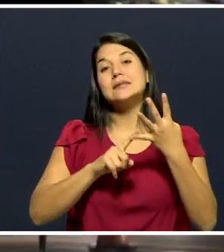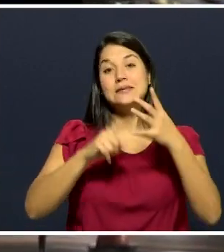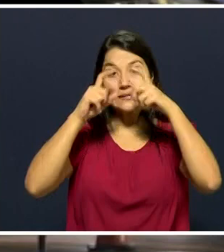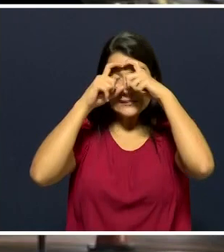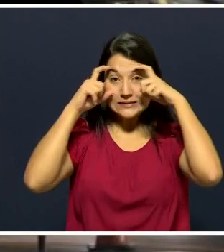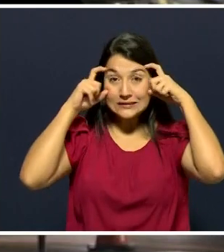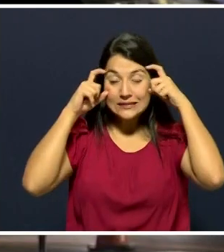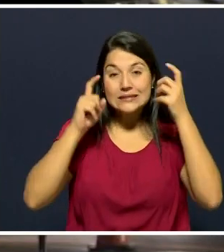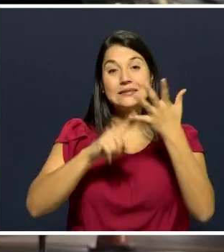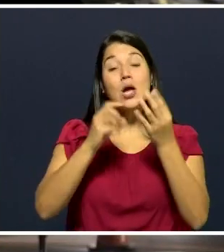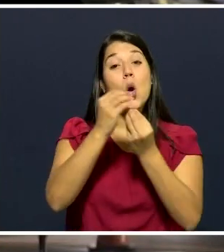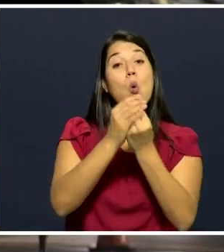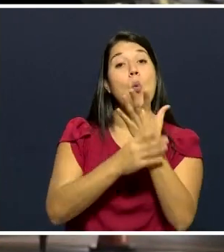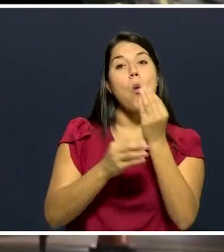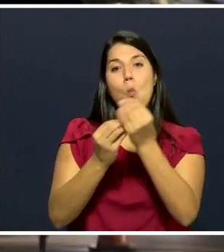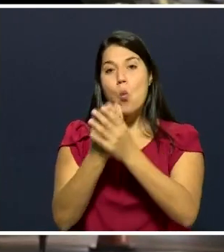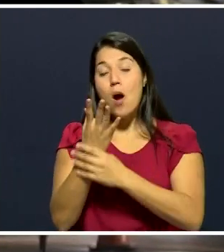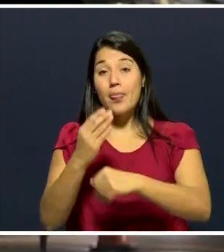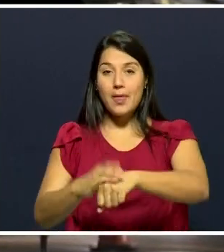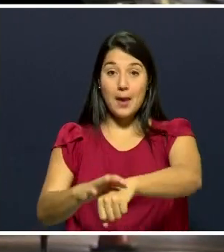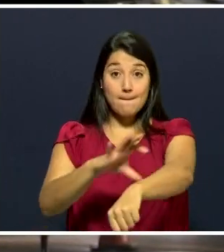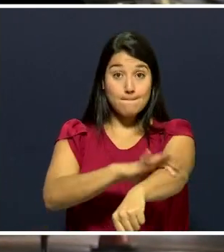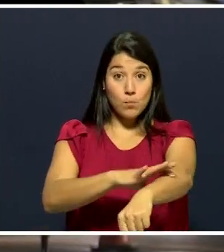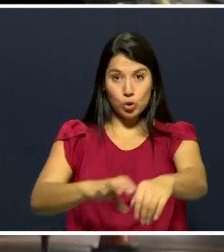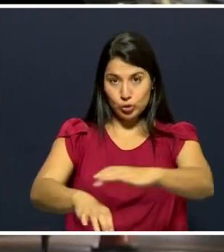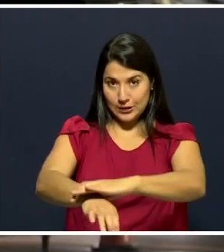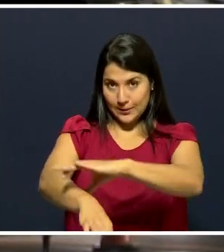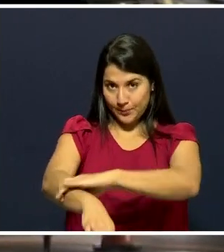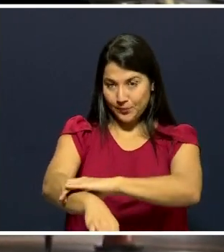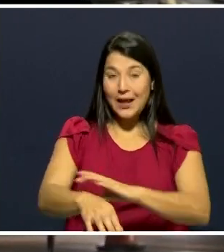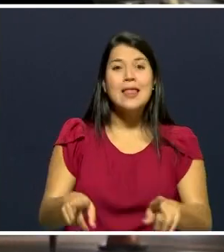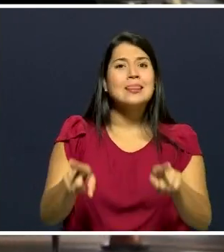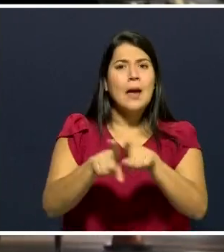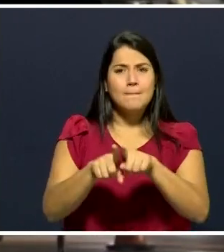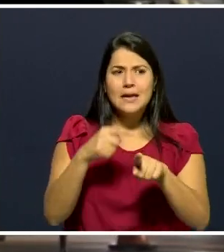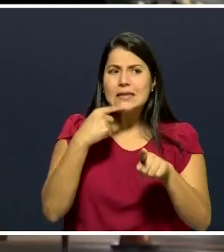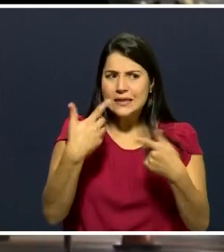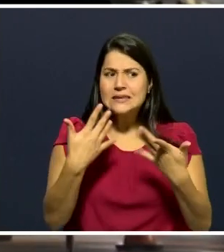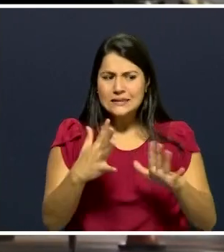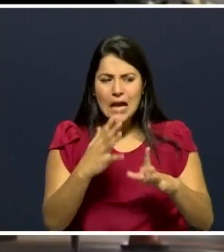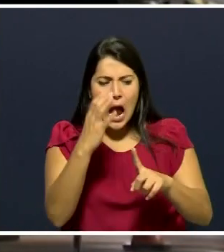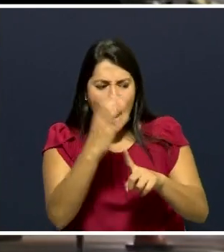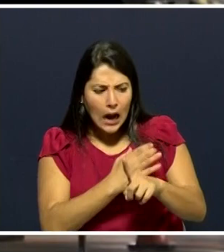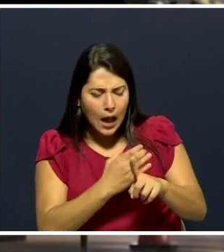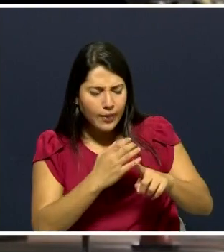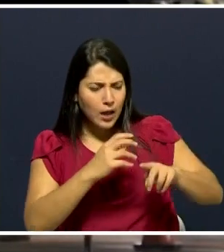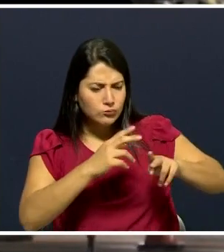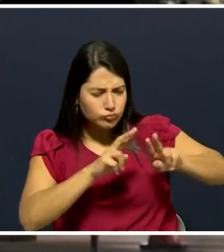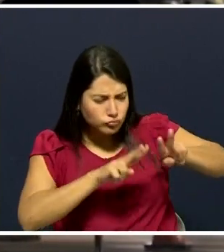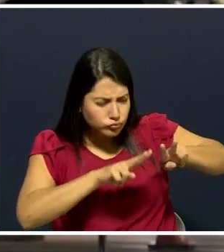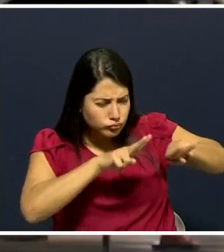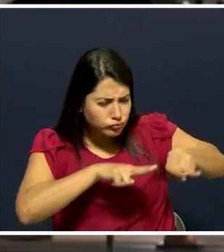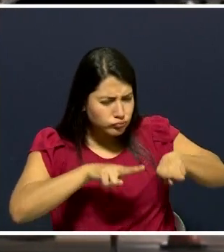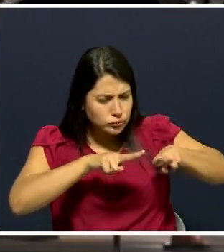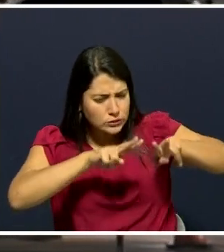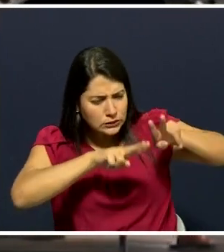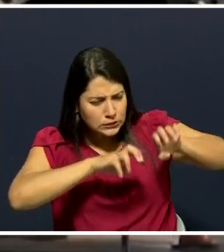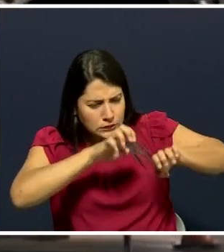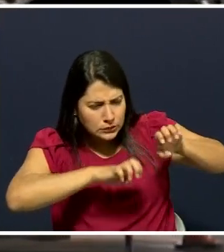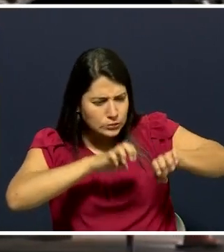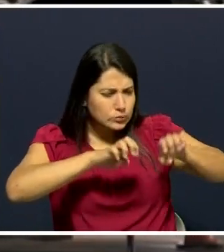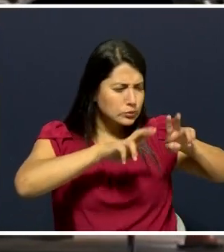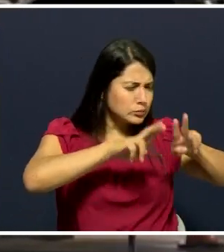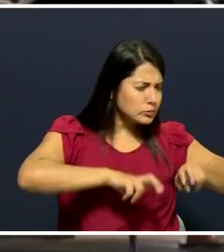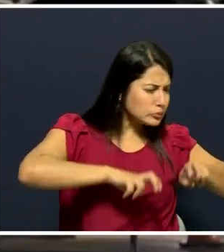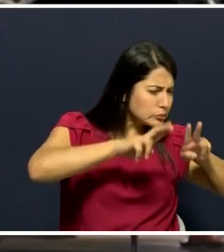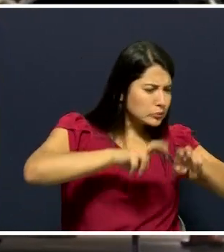de seguridad, guantes y botas. El jerarca explicó que se tomó muestras a cada lote, las cuales fueron sometidas a pruebas de